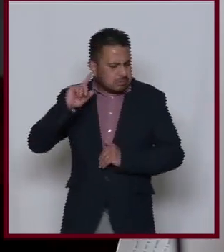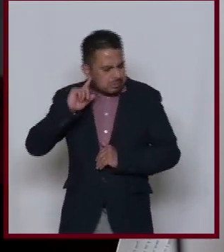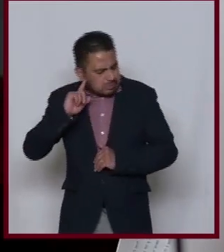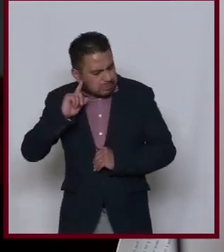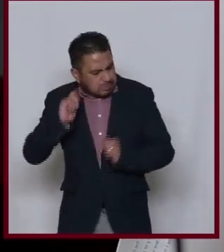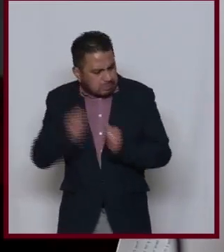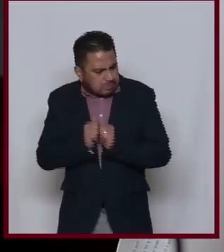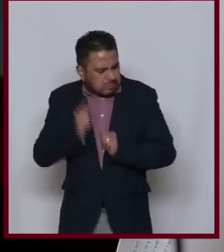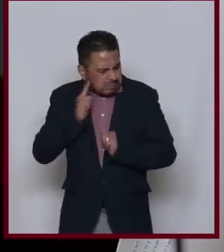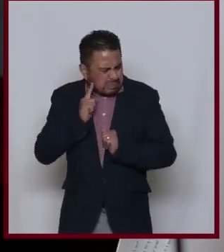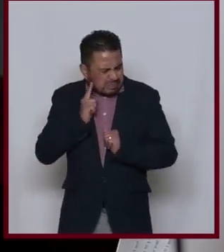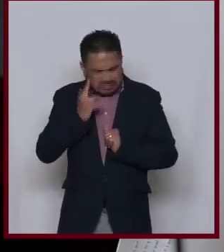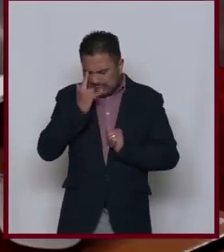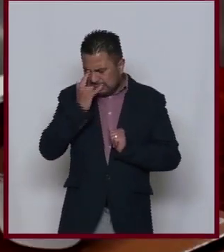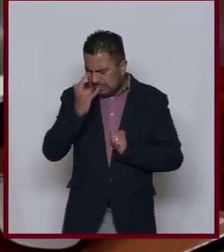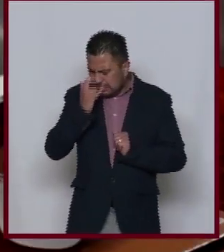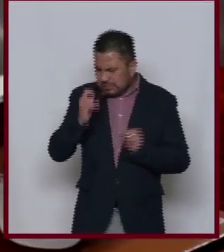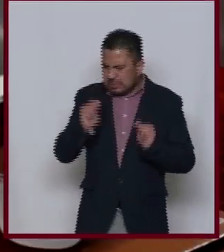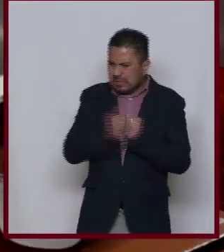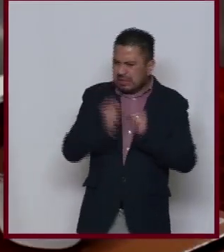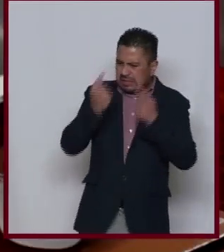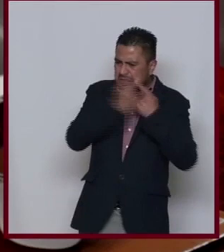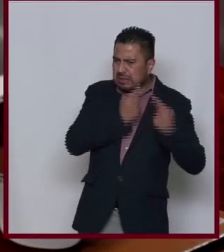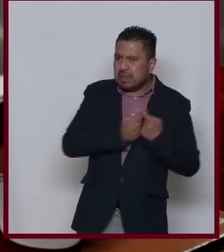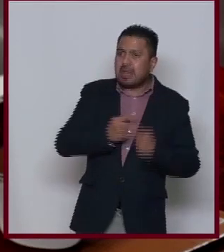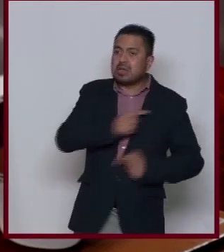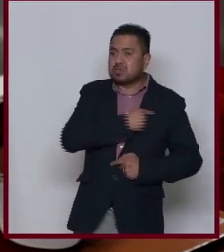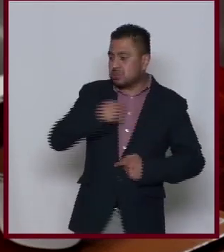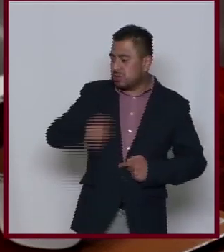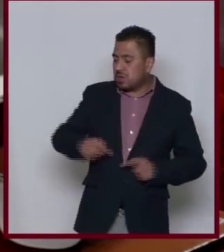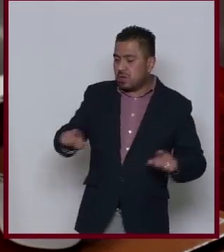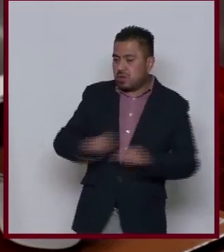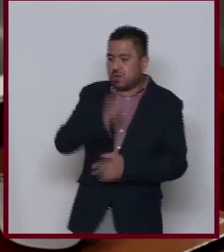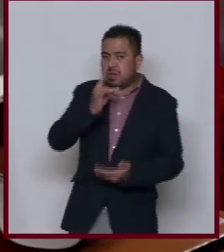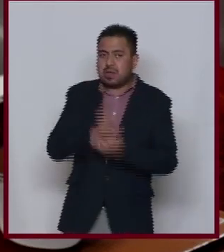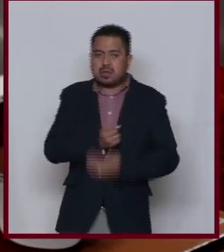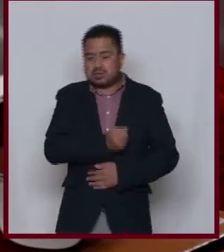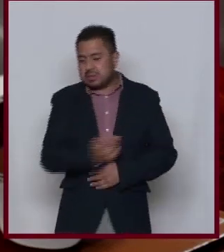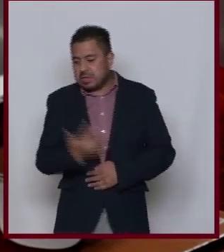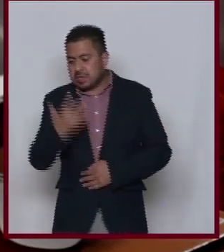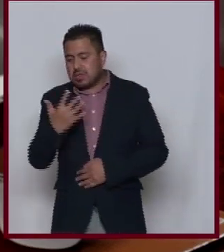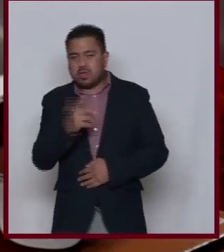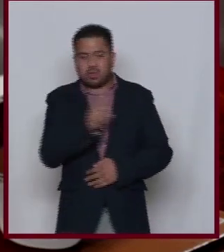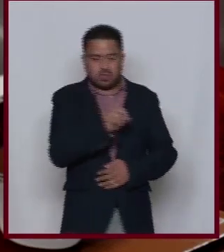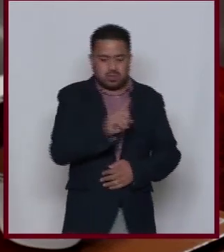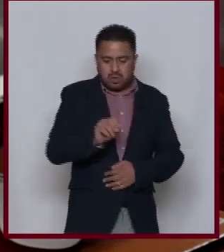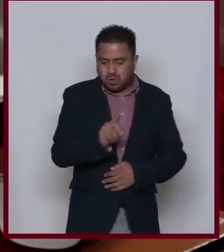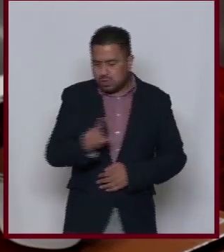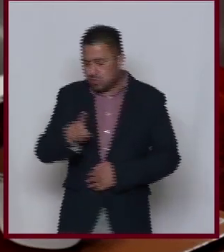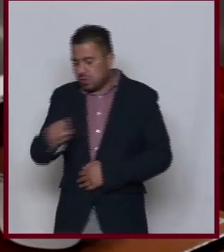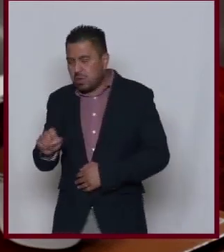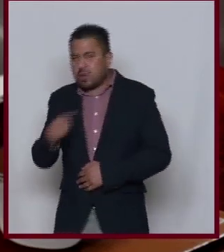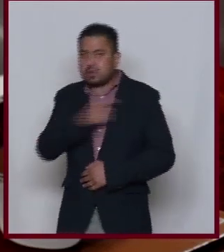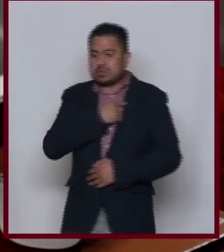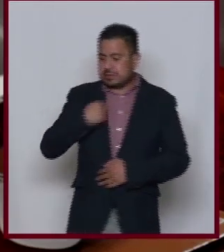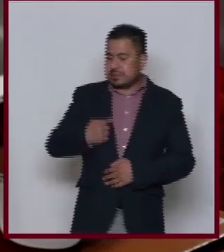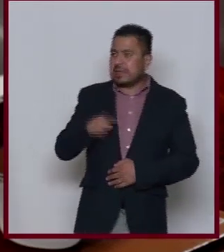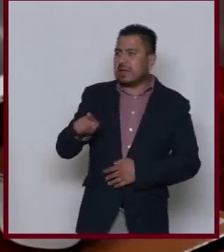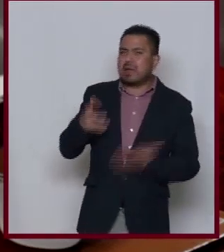oído sonarían muy raros, como desafinados. Y en cambio en China solo tienen 5 tonos entre un do y un do. Entonces, para los chinos